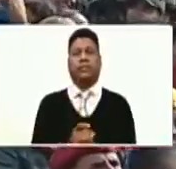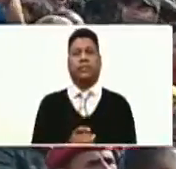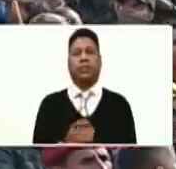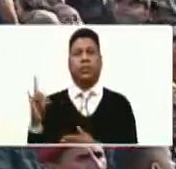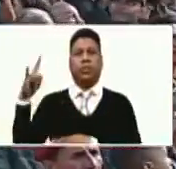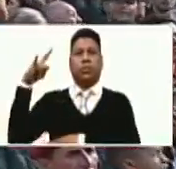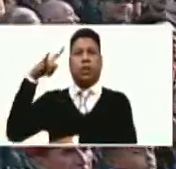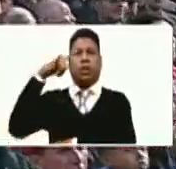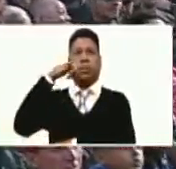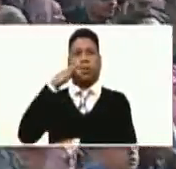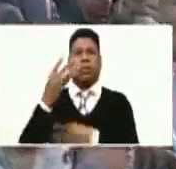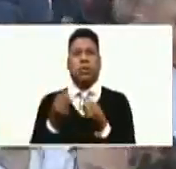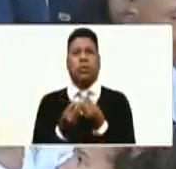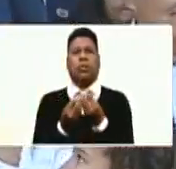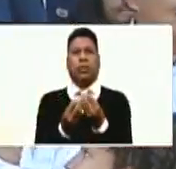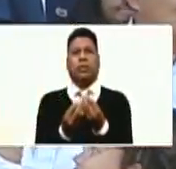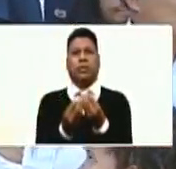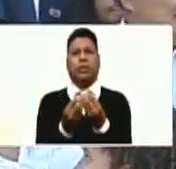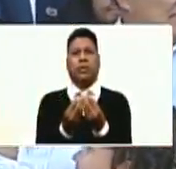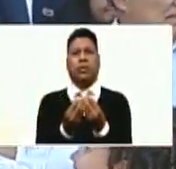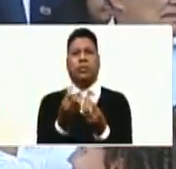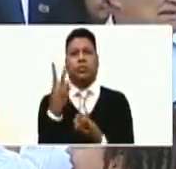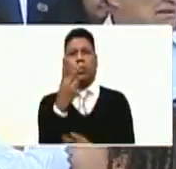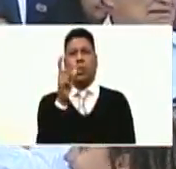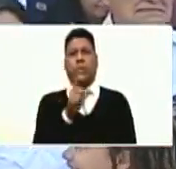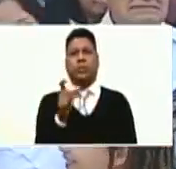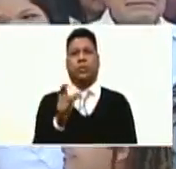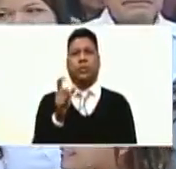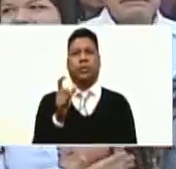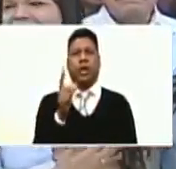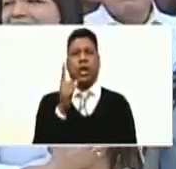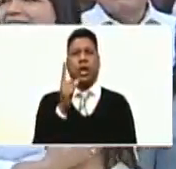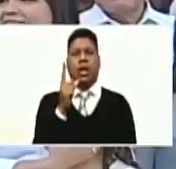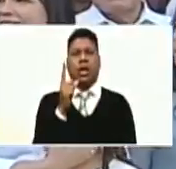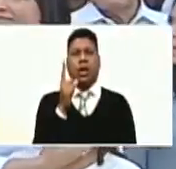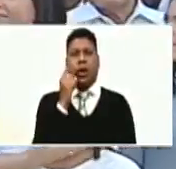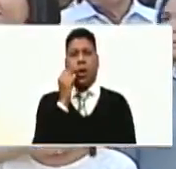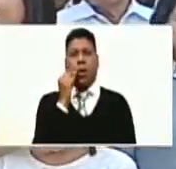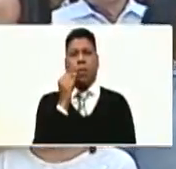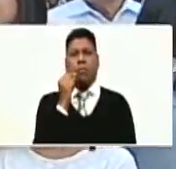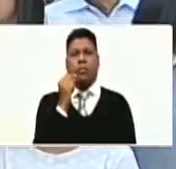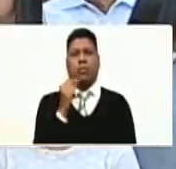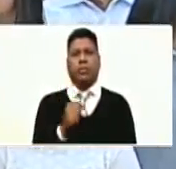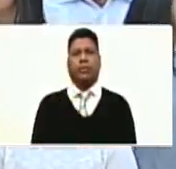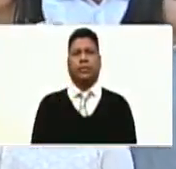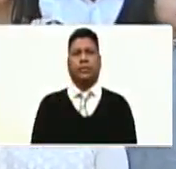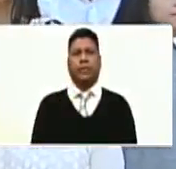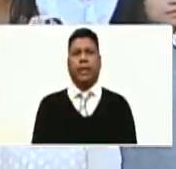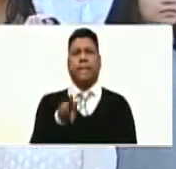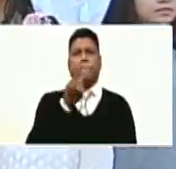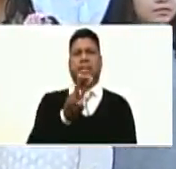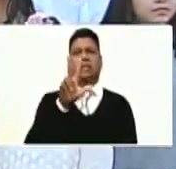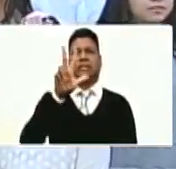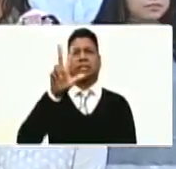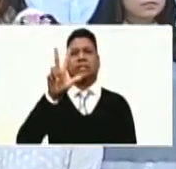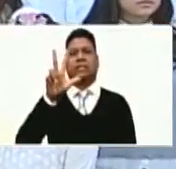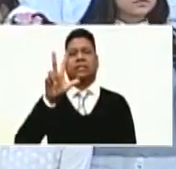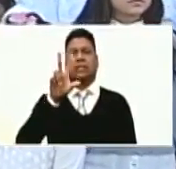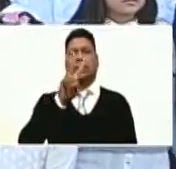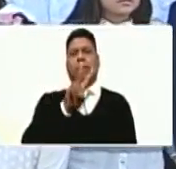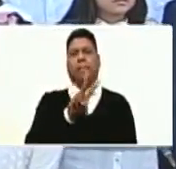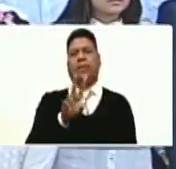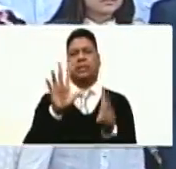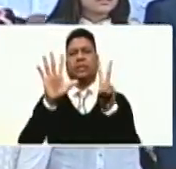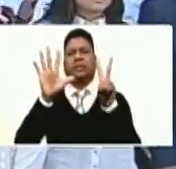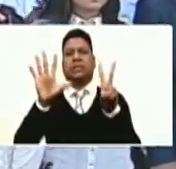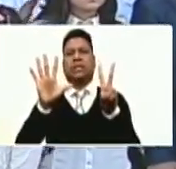en compañía del general de división Pedro Juliak, héroes del 27 de noviembre de 1992 y conocidos